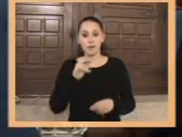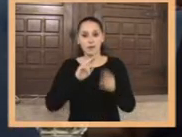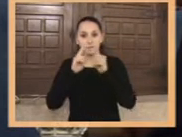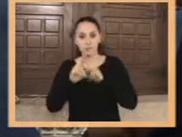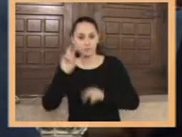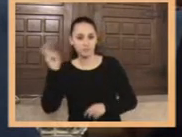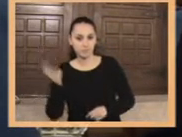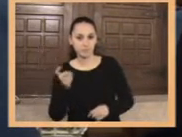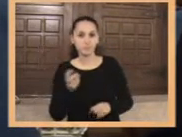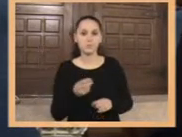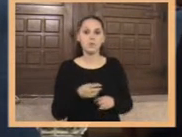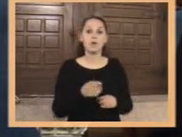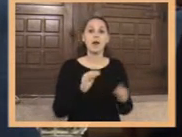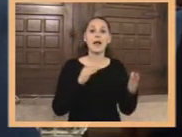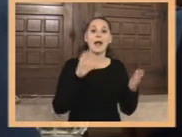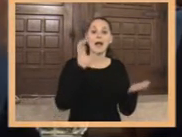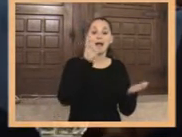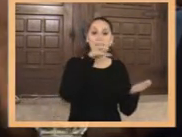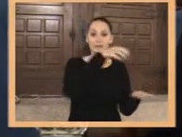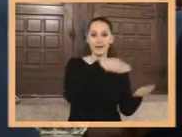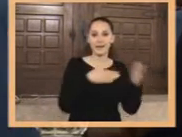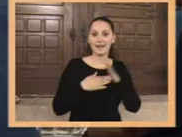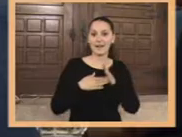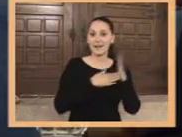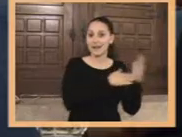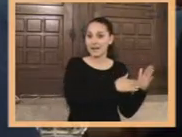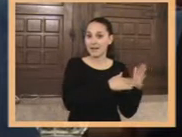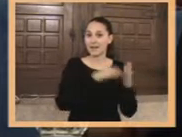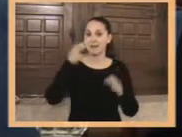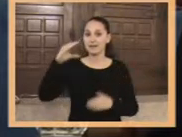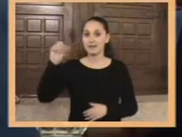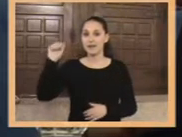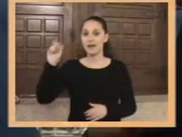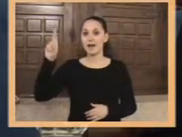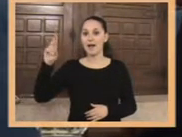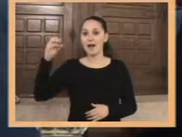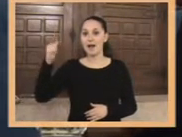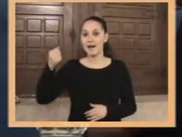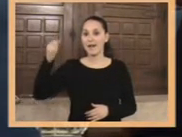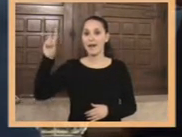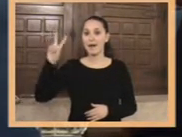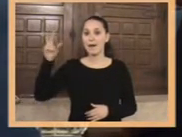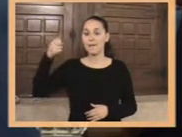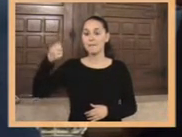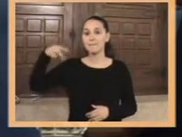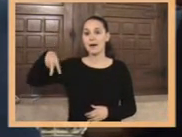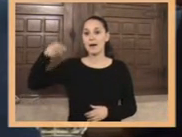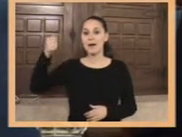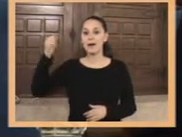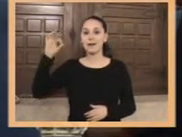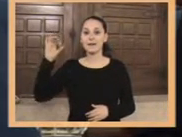pues evidentemente lo están viendo ahora y en la próxima comisión de turismo pues se lo dirán, cuáles han sido los gastos que ha supuesto